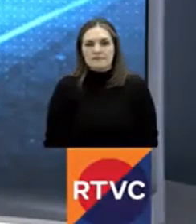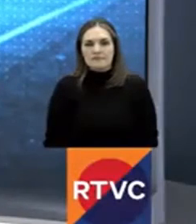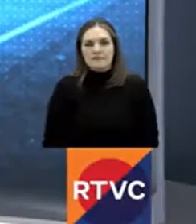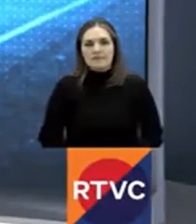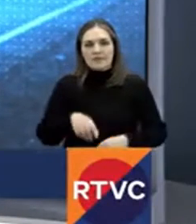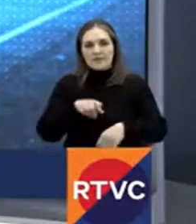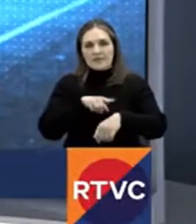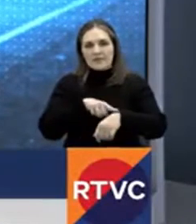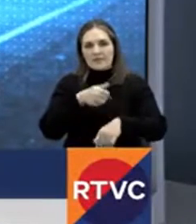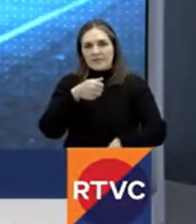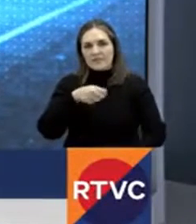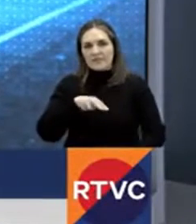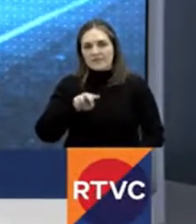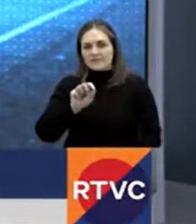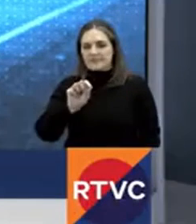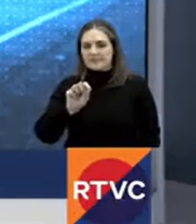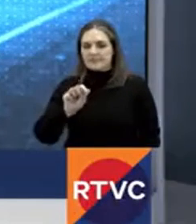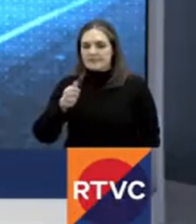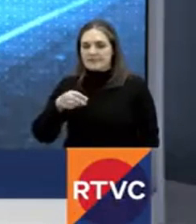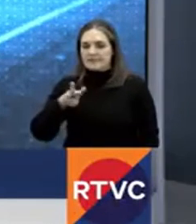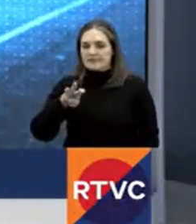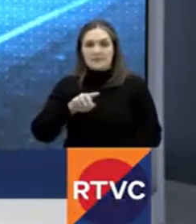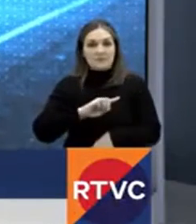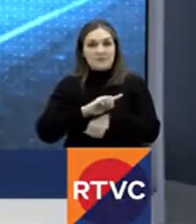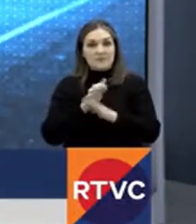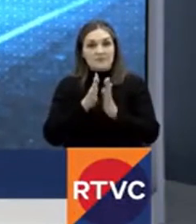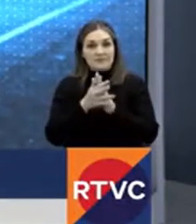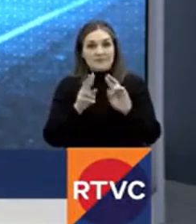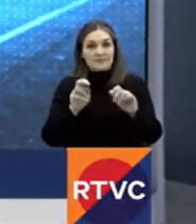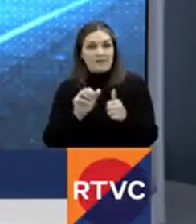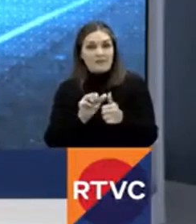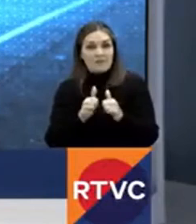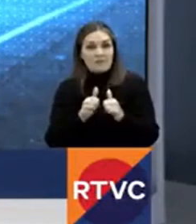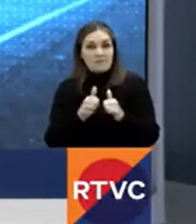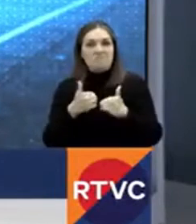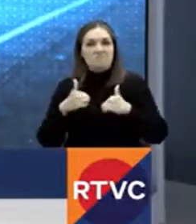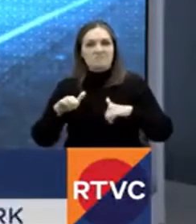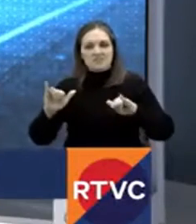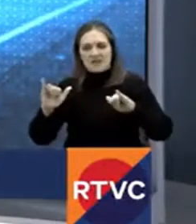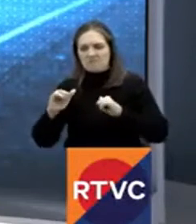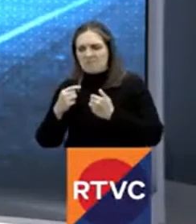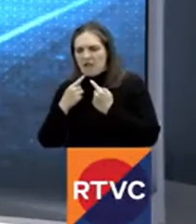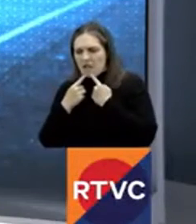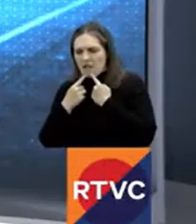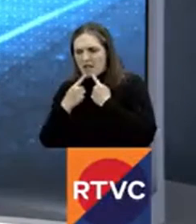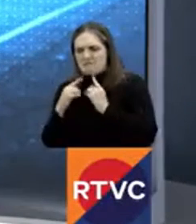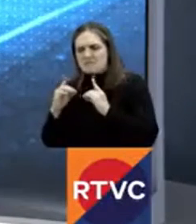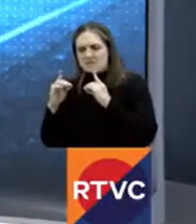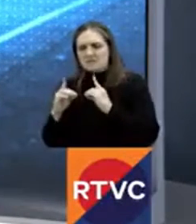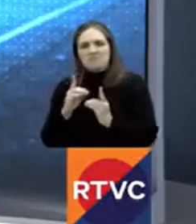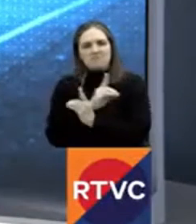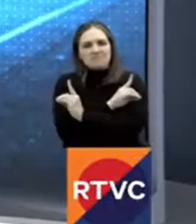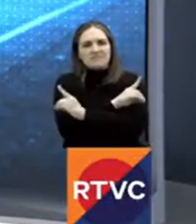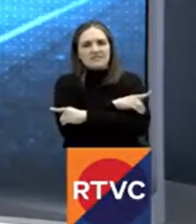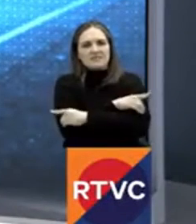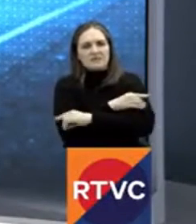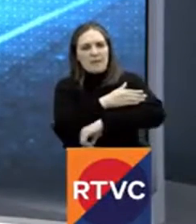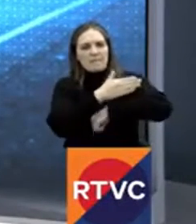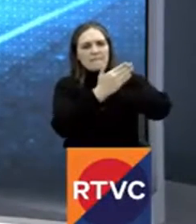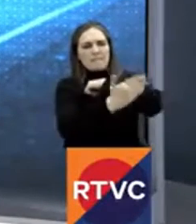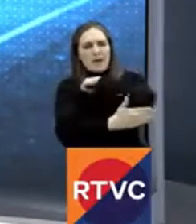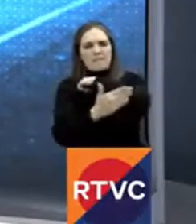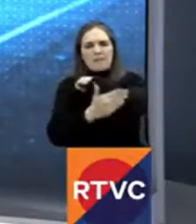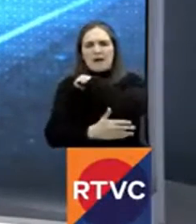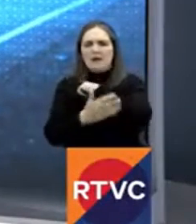Y 18 minutos, hablemos de deportes. La DIMAYOR informó las sanciones por la agresión al jugador Daniel Cataño, que no dejó jugar el